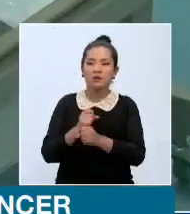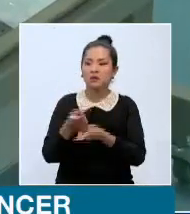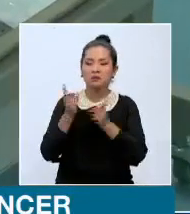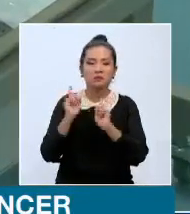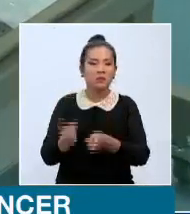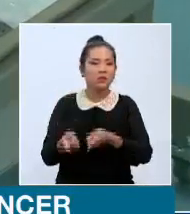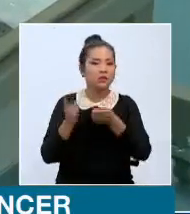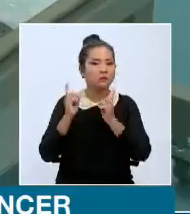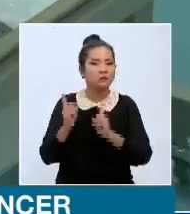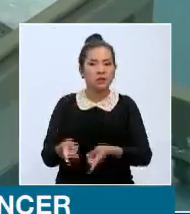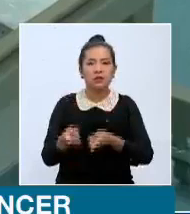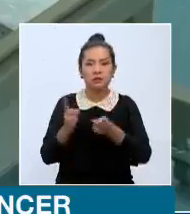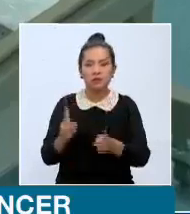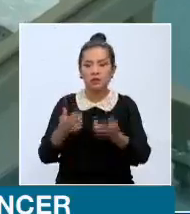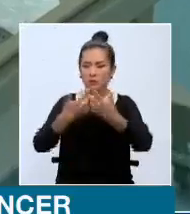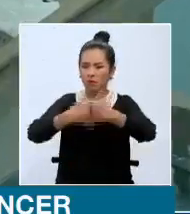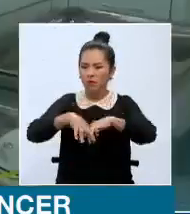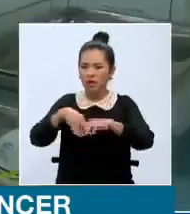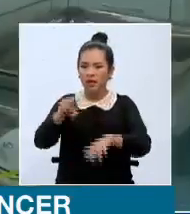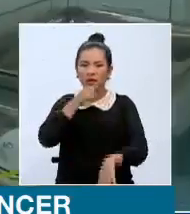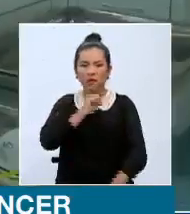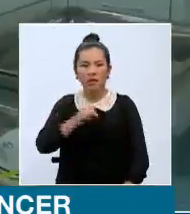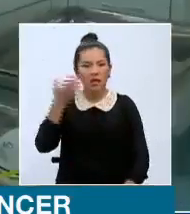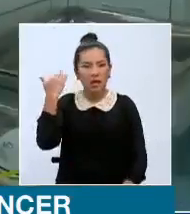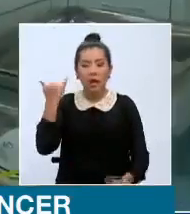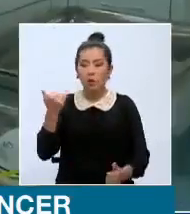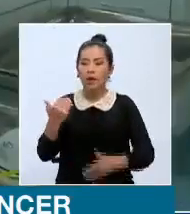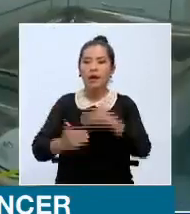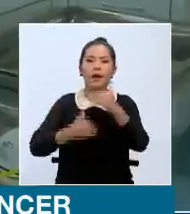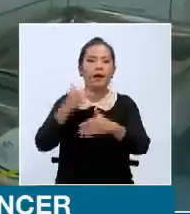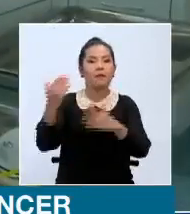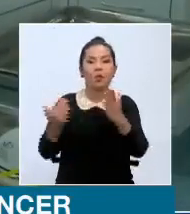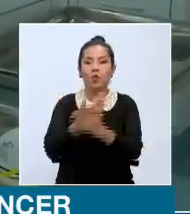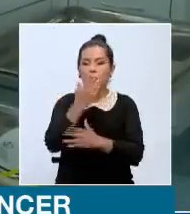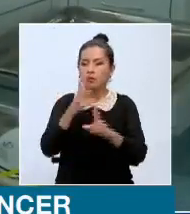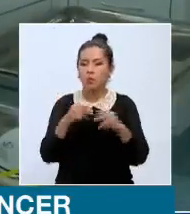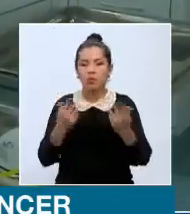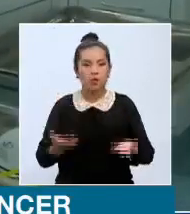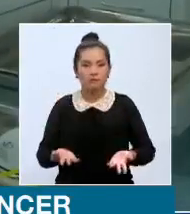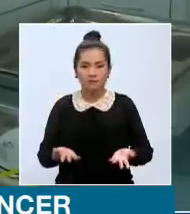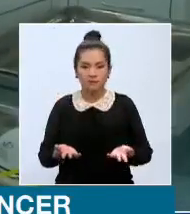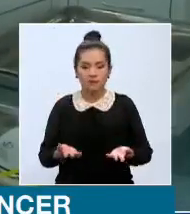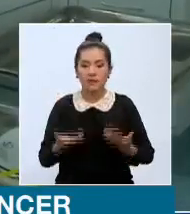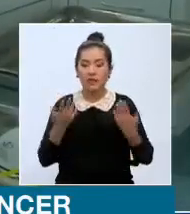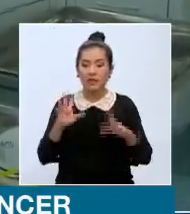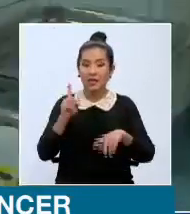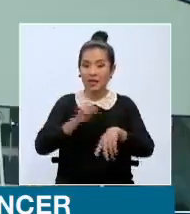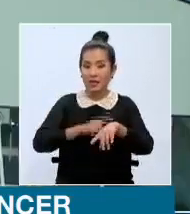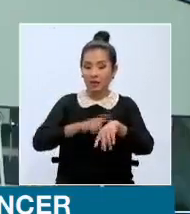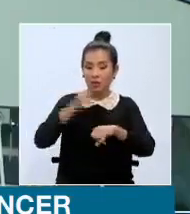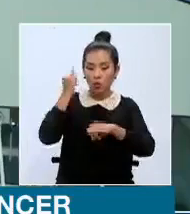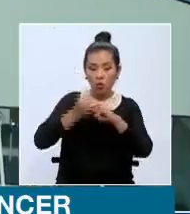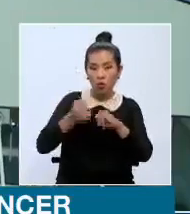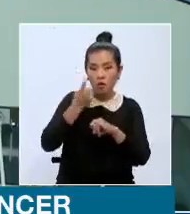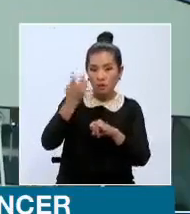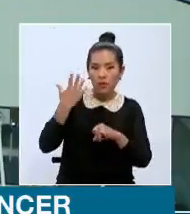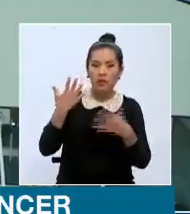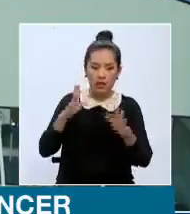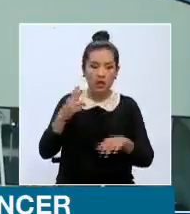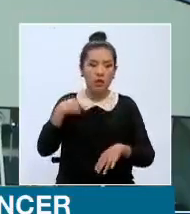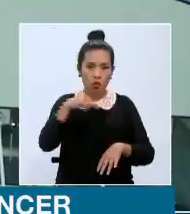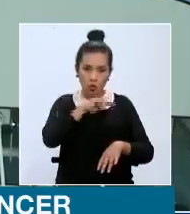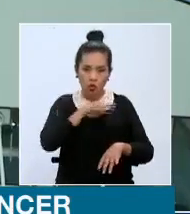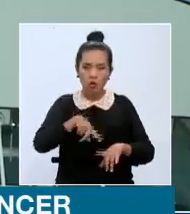hace muchos años con equipos obsoletos, no ha habido avances. Ahora, este último tiempo, gracias a la lucha de